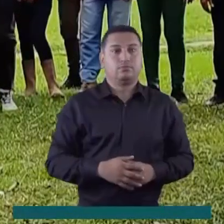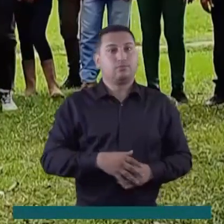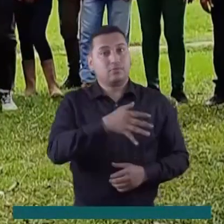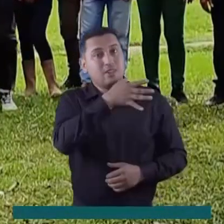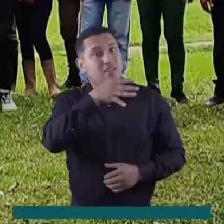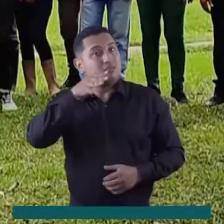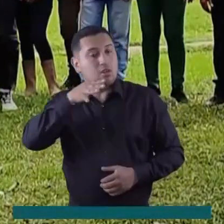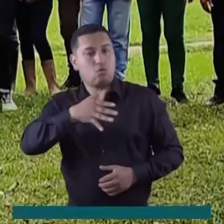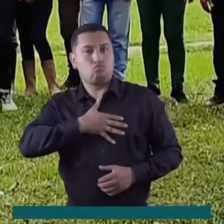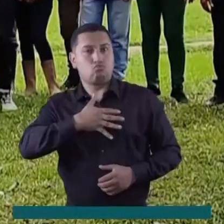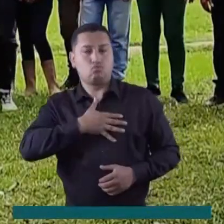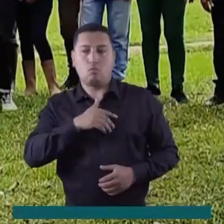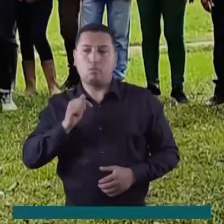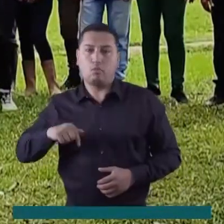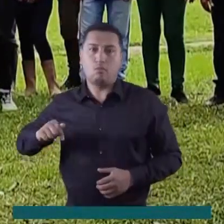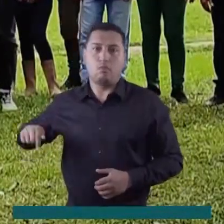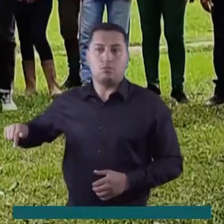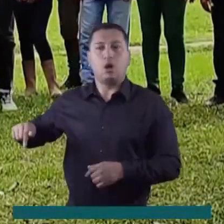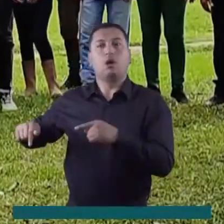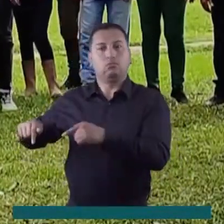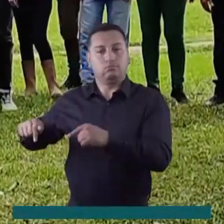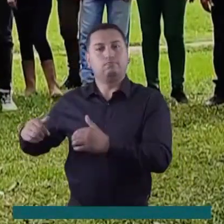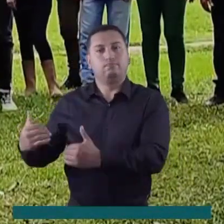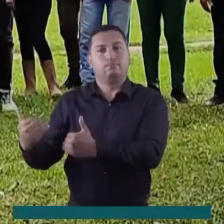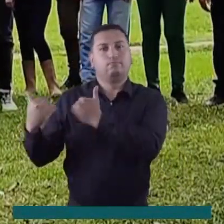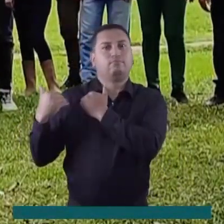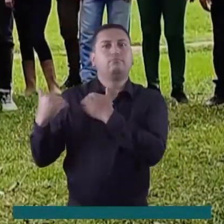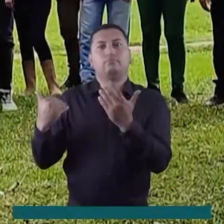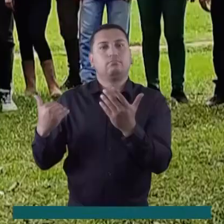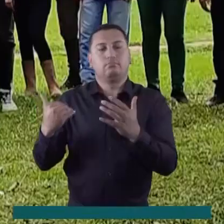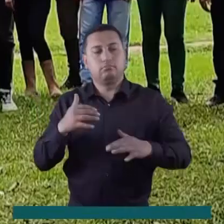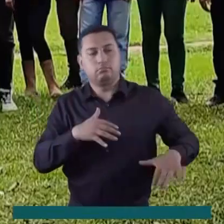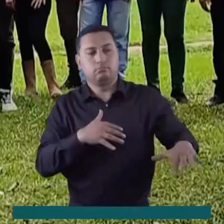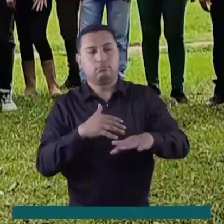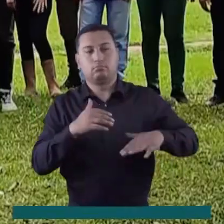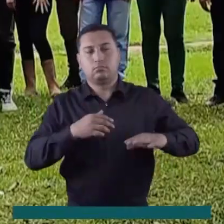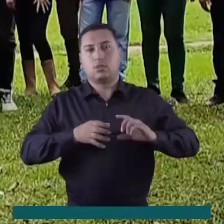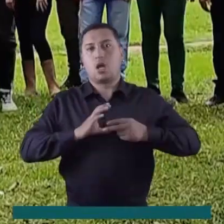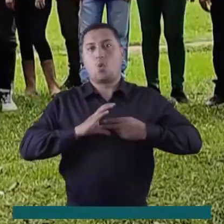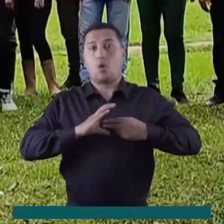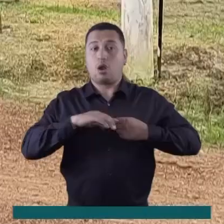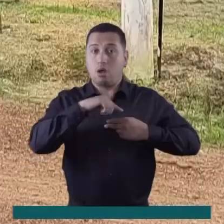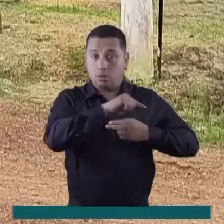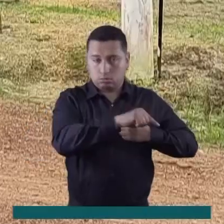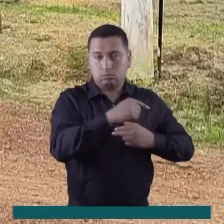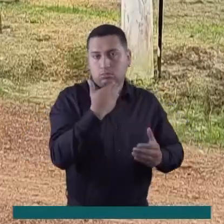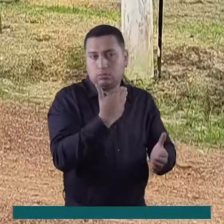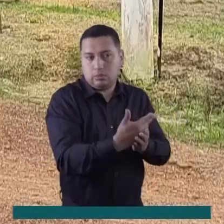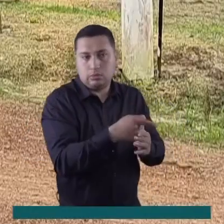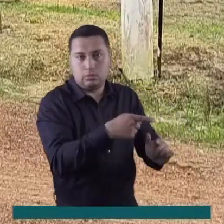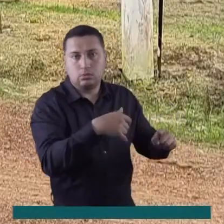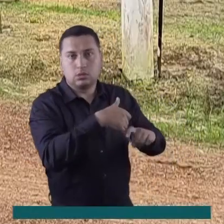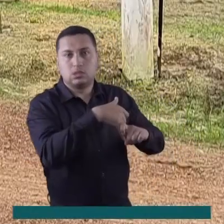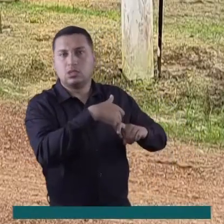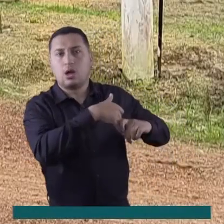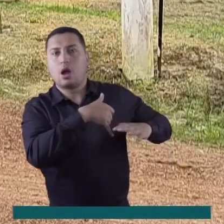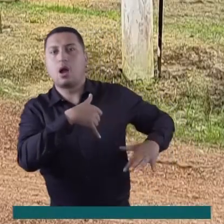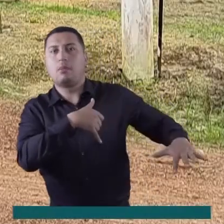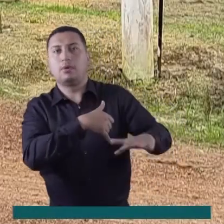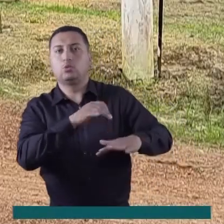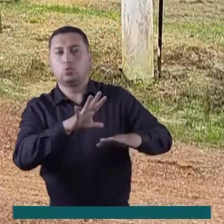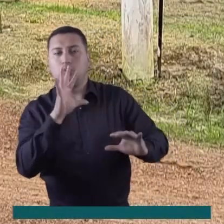son los protectores del corredor del jaguar que además es el protector de la selva amazónica escuela de promotoría